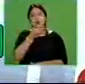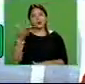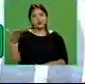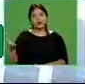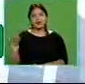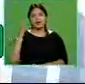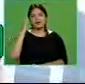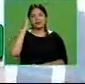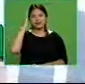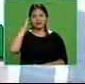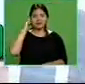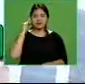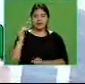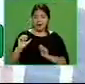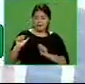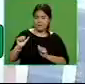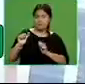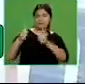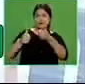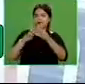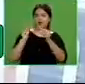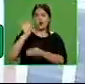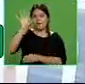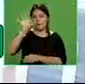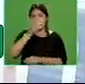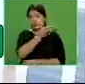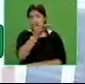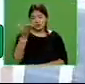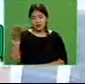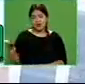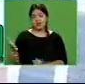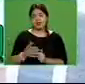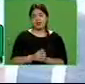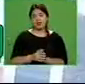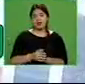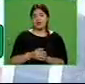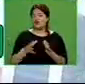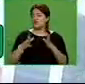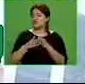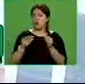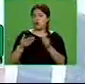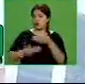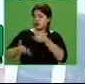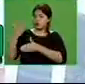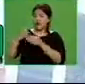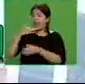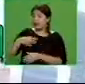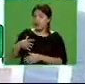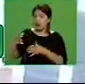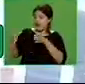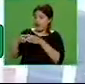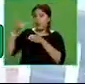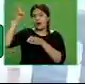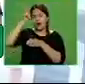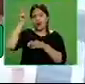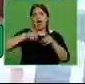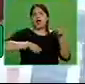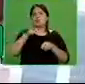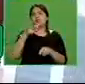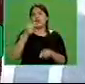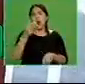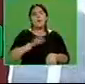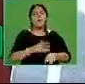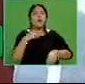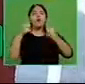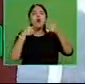son el origen de la patria. Ustedes son los antepasados de todos nosotros, incluso los que no pareciera por el color